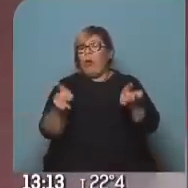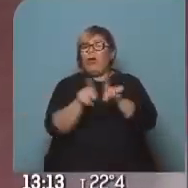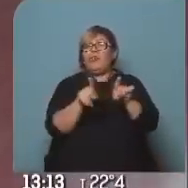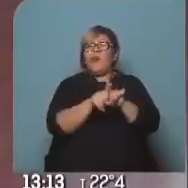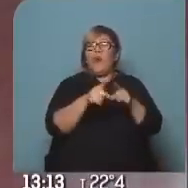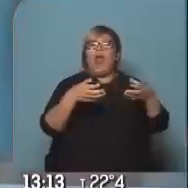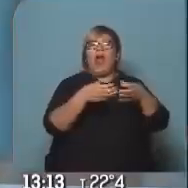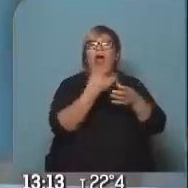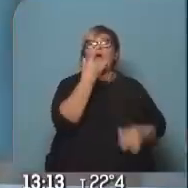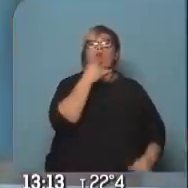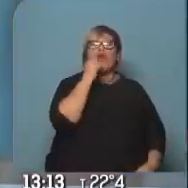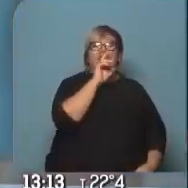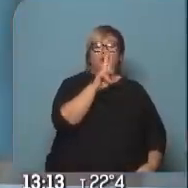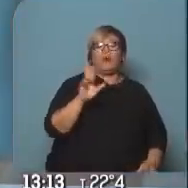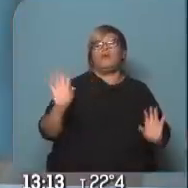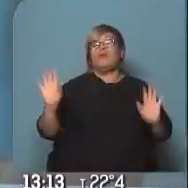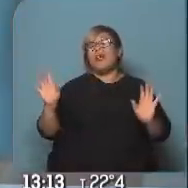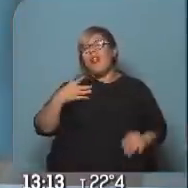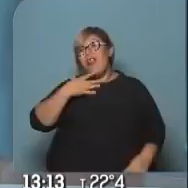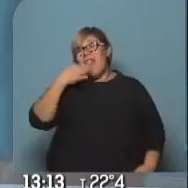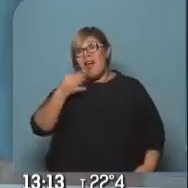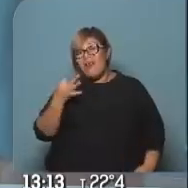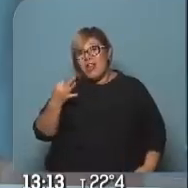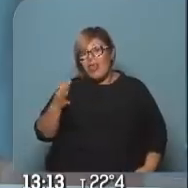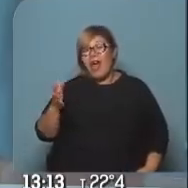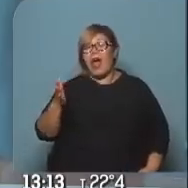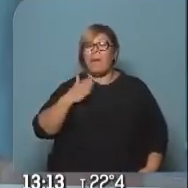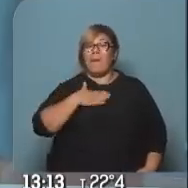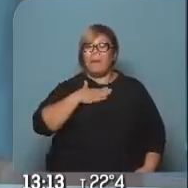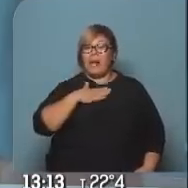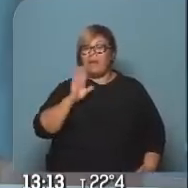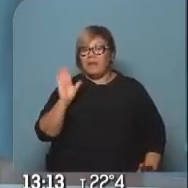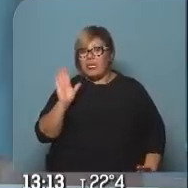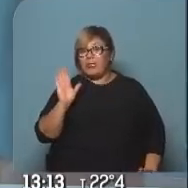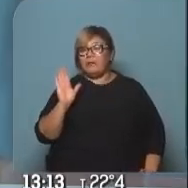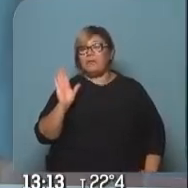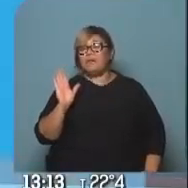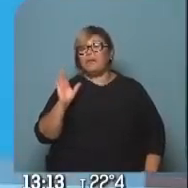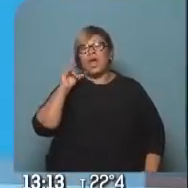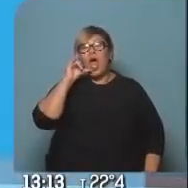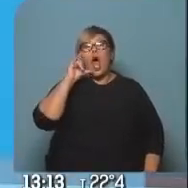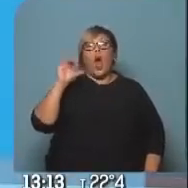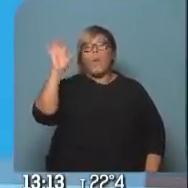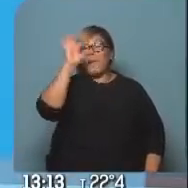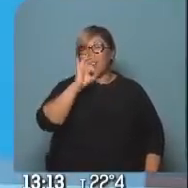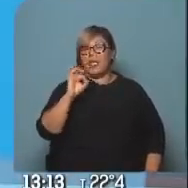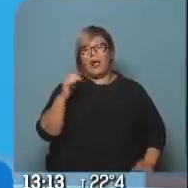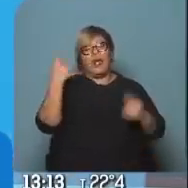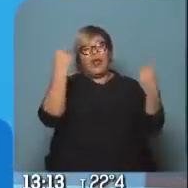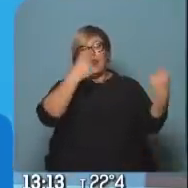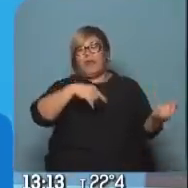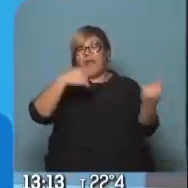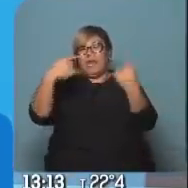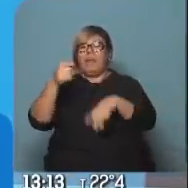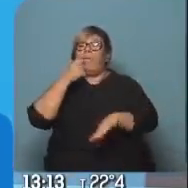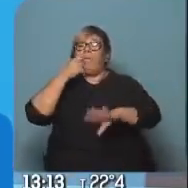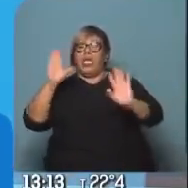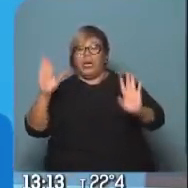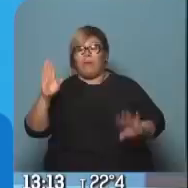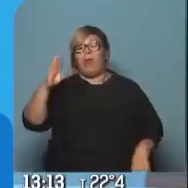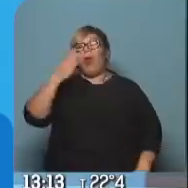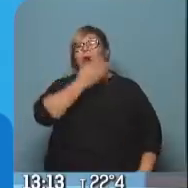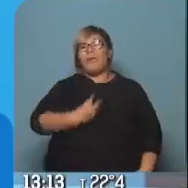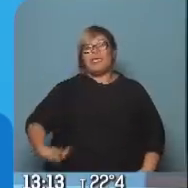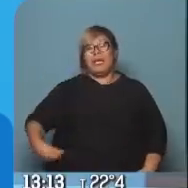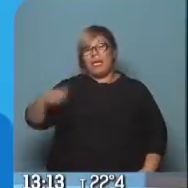tampoco sobre eso. Mi información es que Itamaraty no tiene la misma opinión que Jair Bolsonaro, que está absolutamente